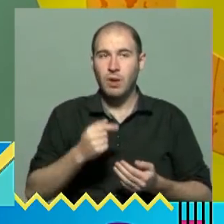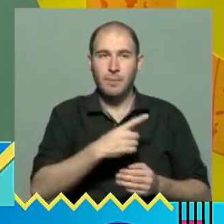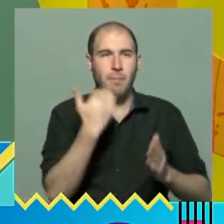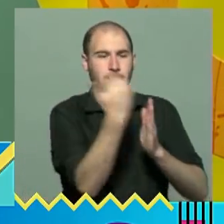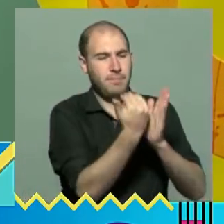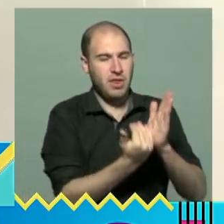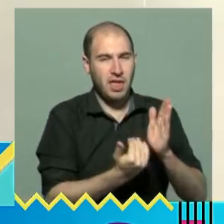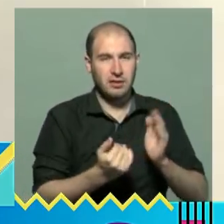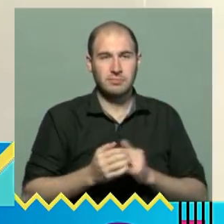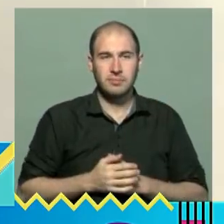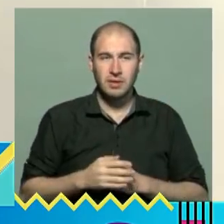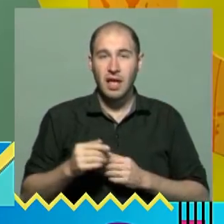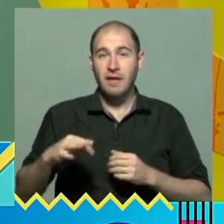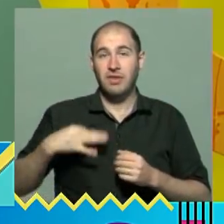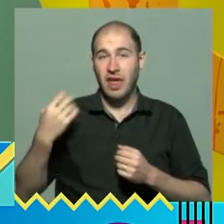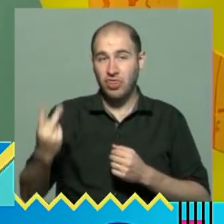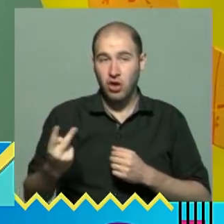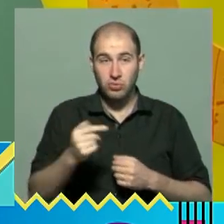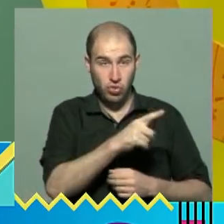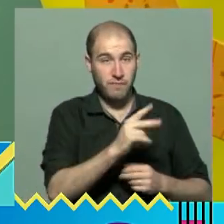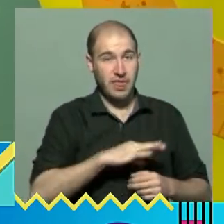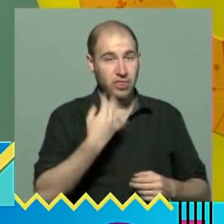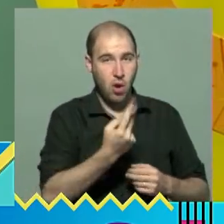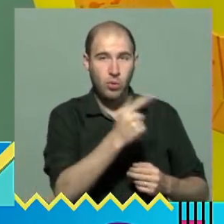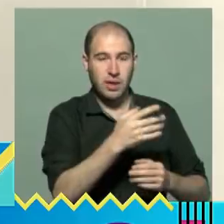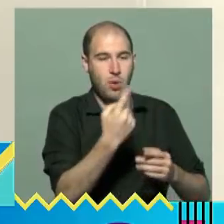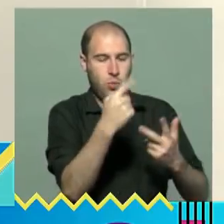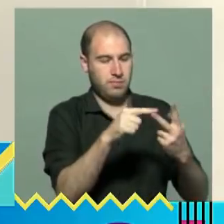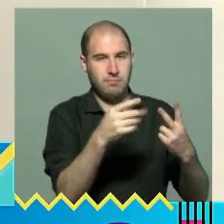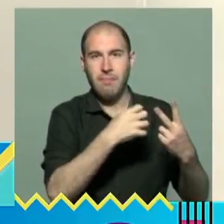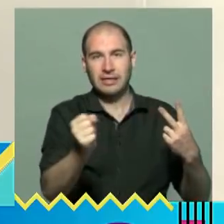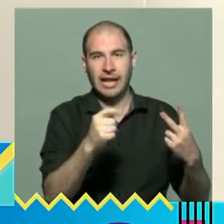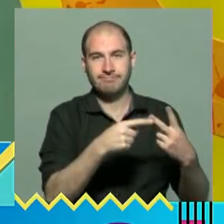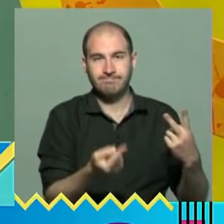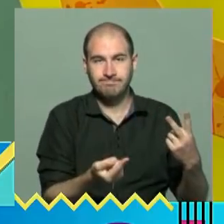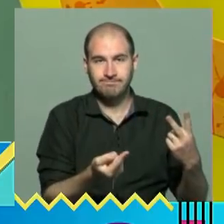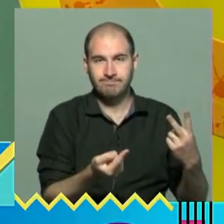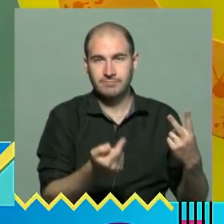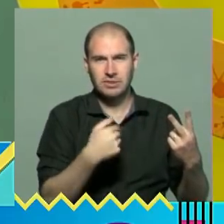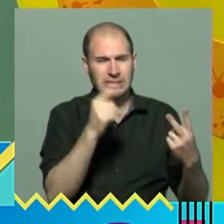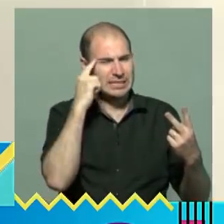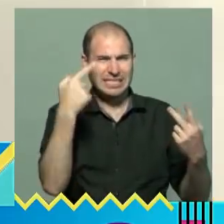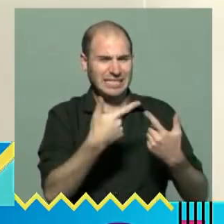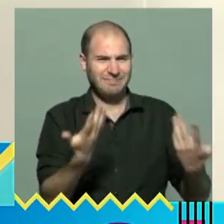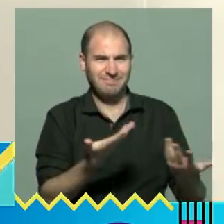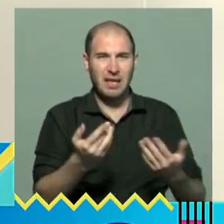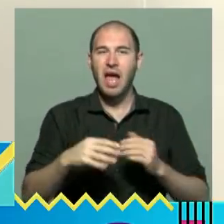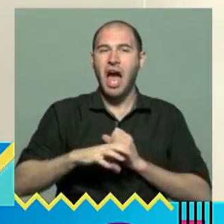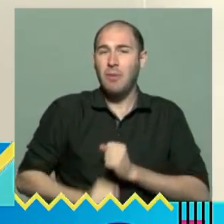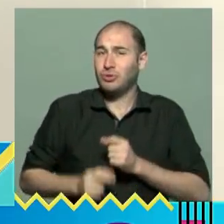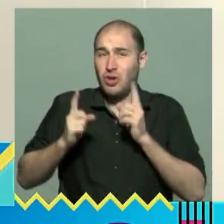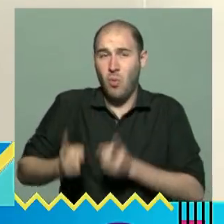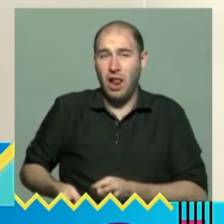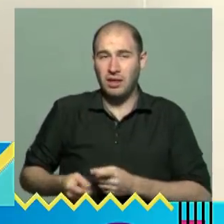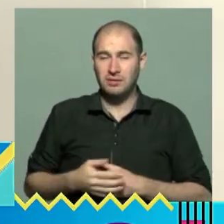prioridad la vida de la mujer, priorizar las dos vidas y ustedes están acabando con una. Me parece que es ilógico lo tuyo. No, porque el aborto se hace